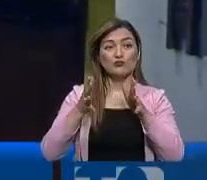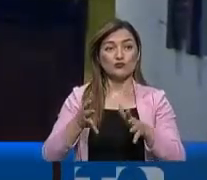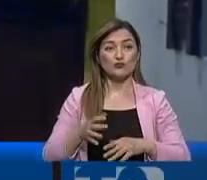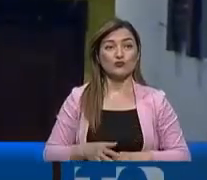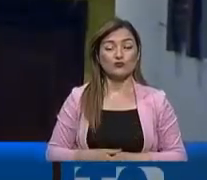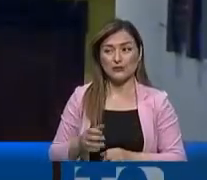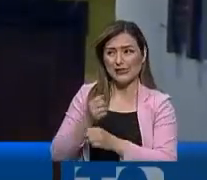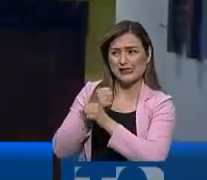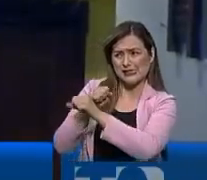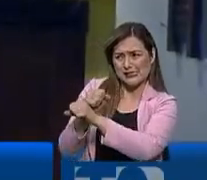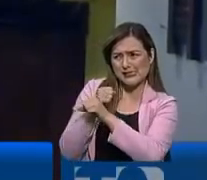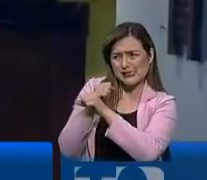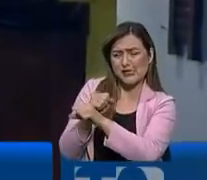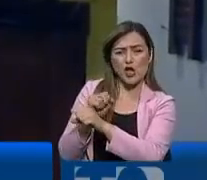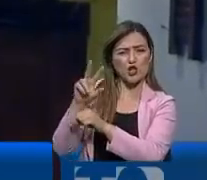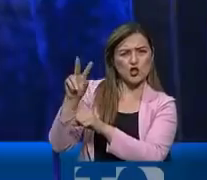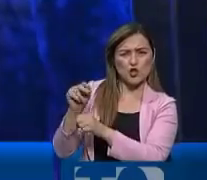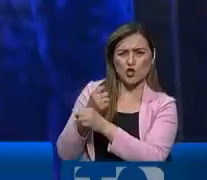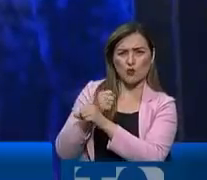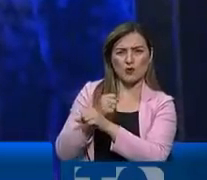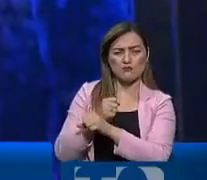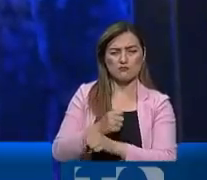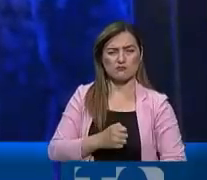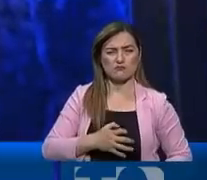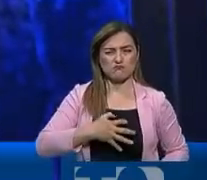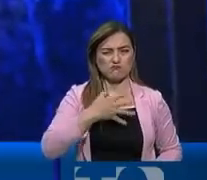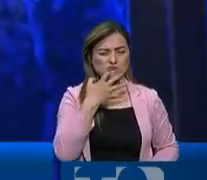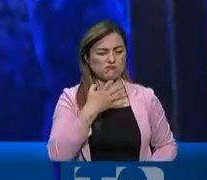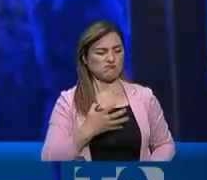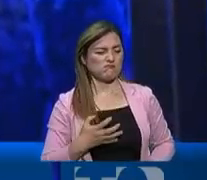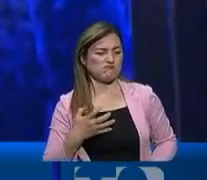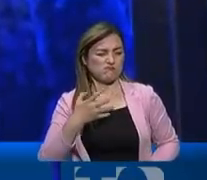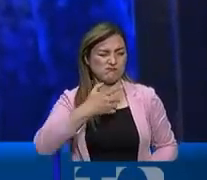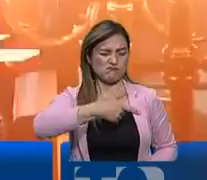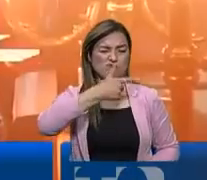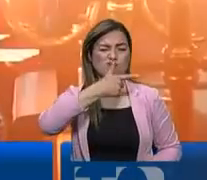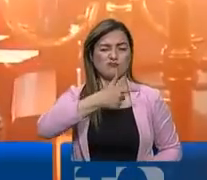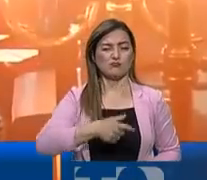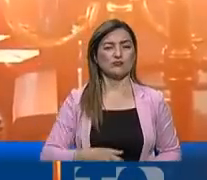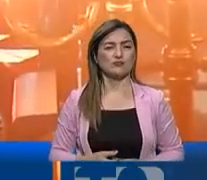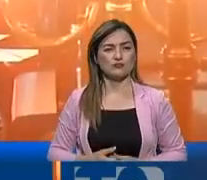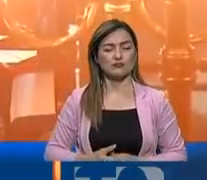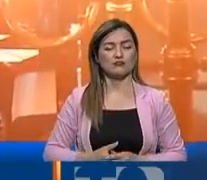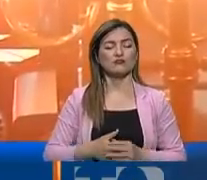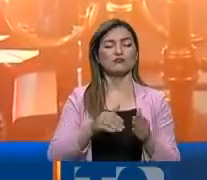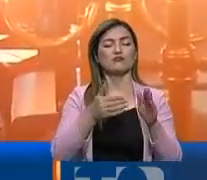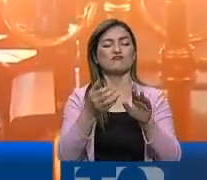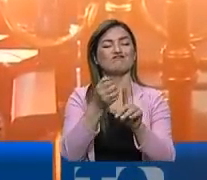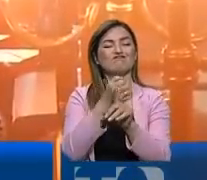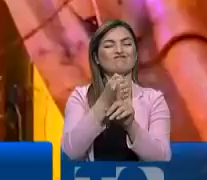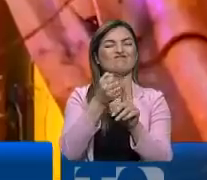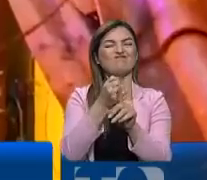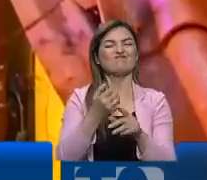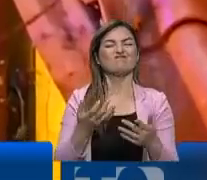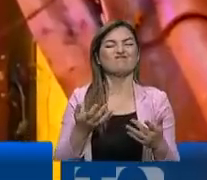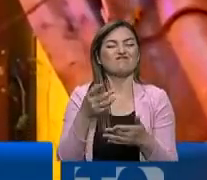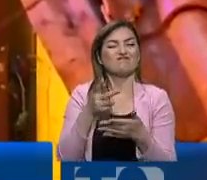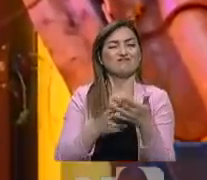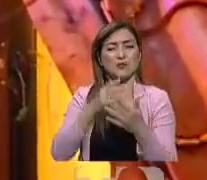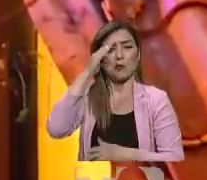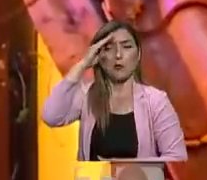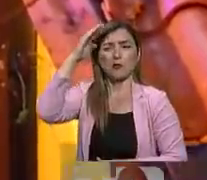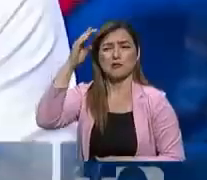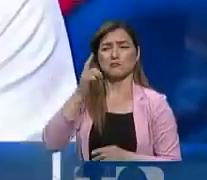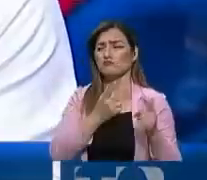de resguardar sus pertenencias y eso enojó a uno de los delincuentes que le disparó. Esta muerte violenta se cometió pese a la presencia de